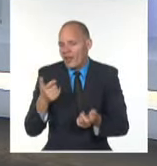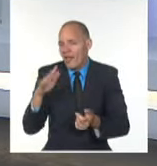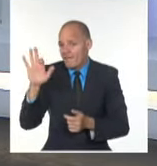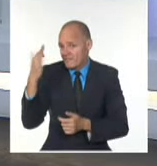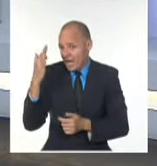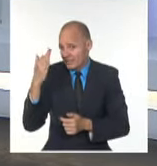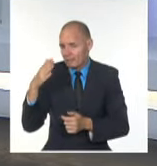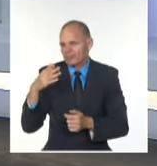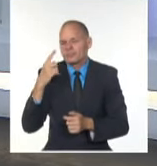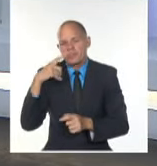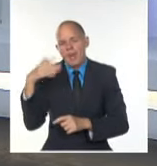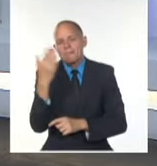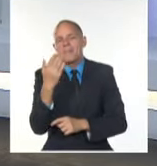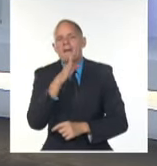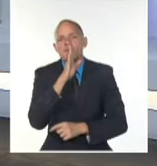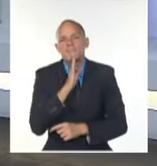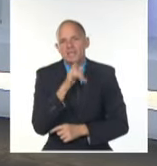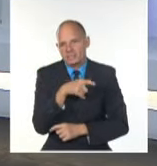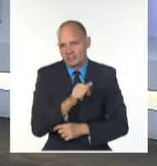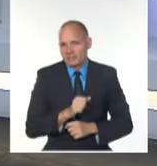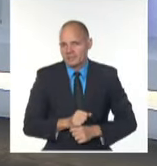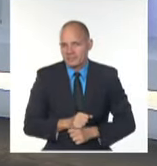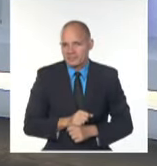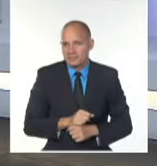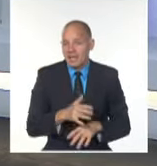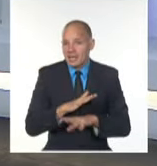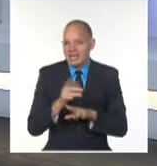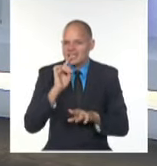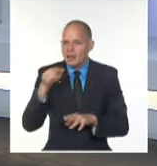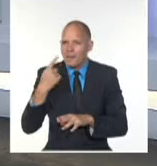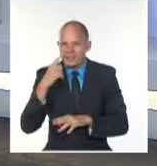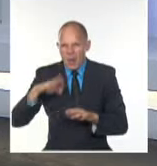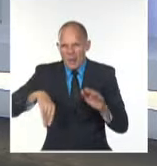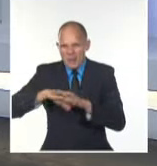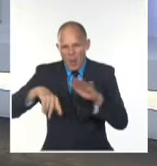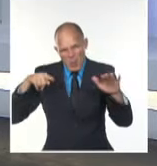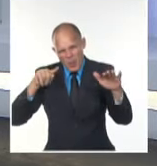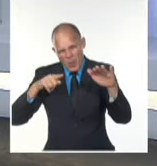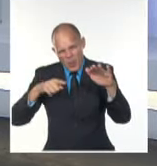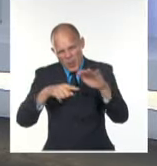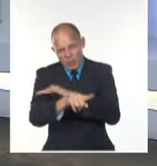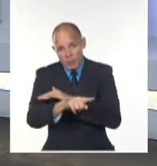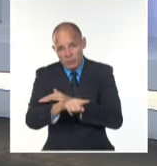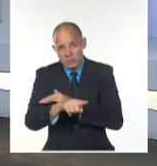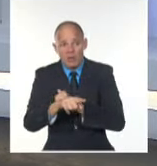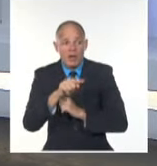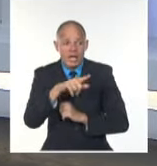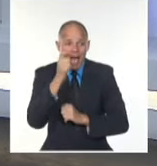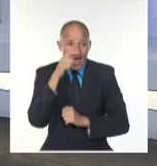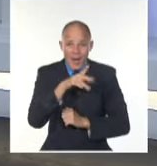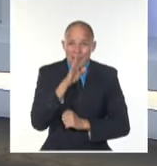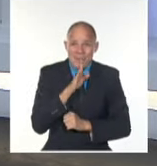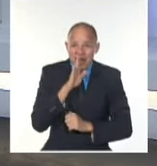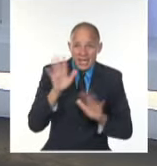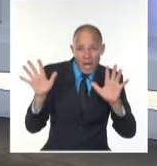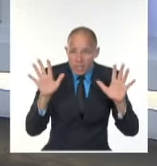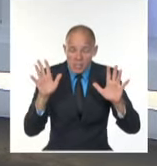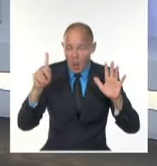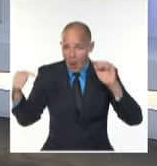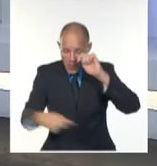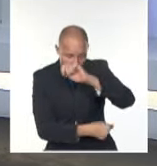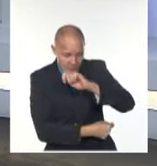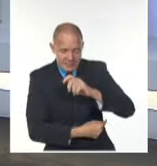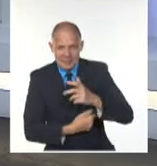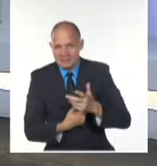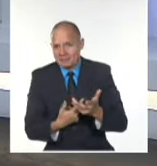vencer 1-0 a Bélgica en los cuartos de final. Un disparo del delantero Kolo Muani pegó en el defensor belga Jan Vertonghen a 5 minutos del final para darle